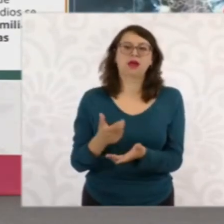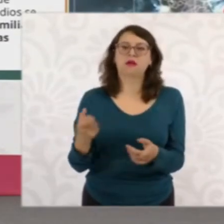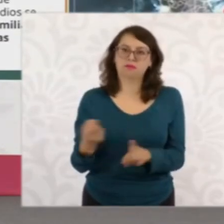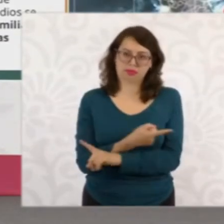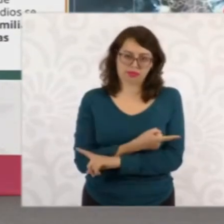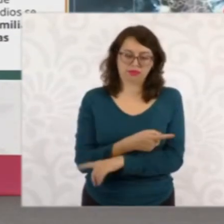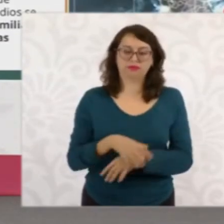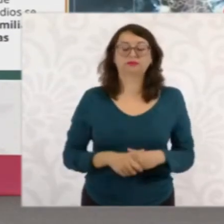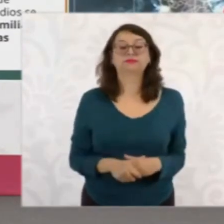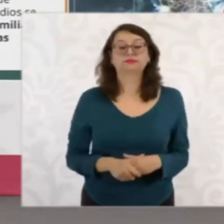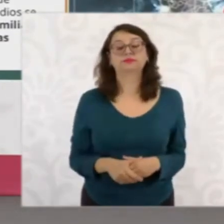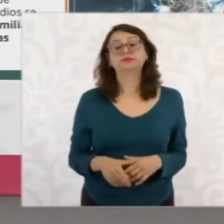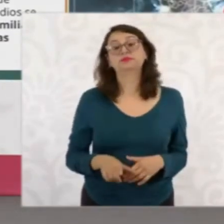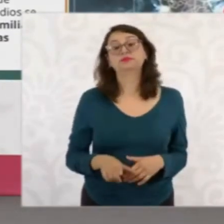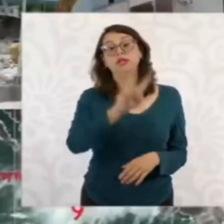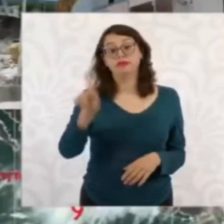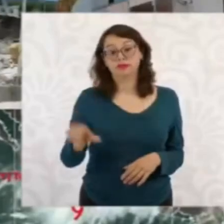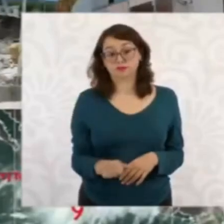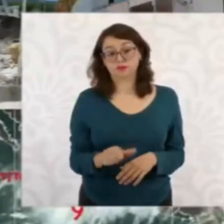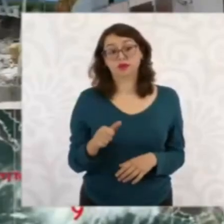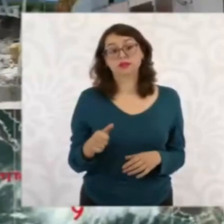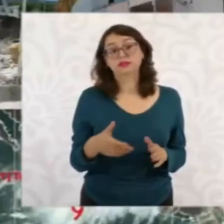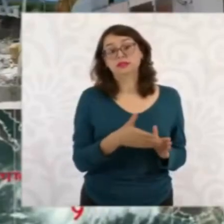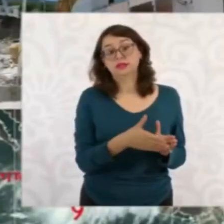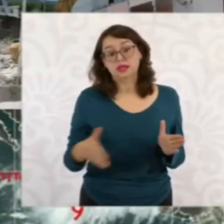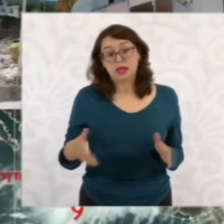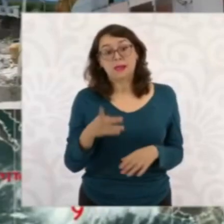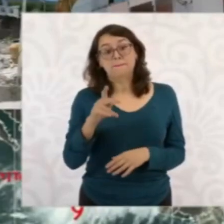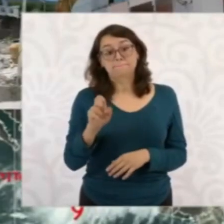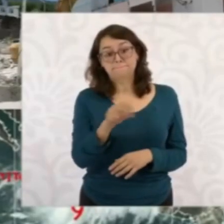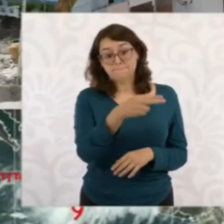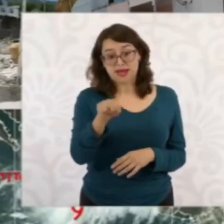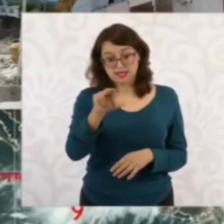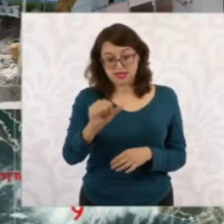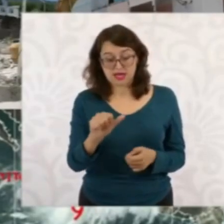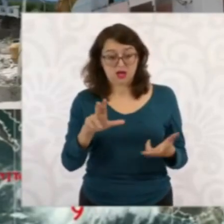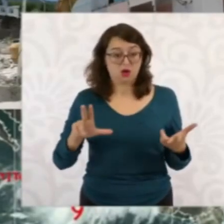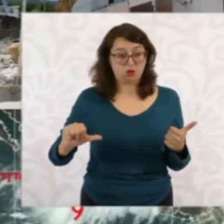tenemos, por ejemplo, el caso del Ingrid y Manuel, los huracanes.